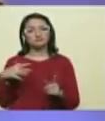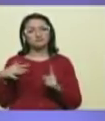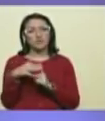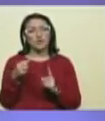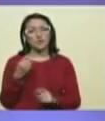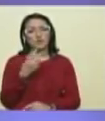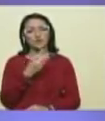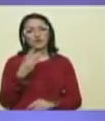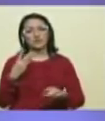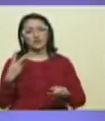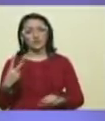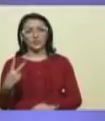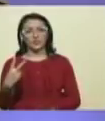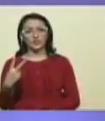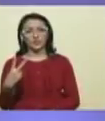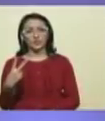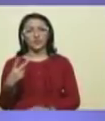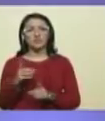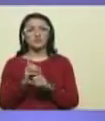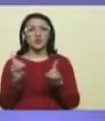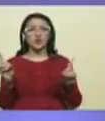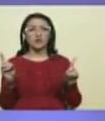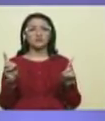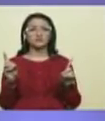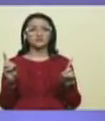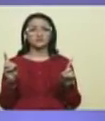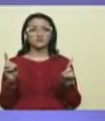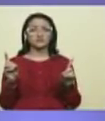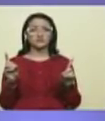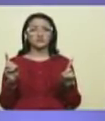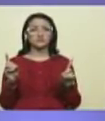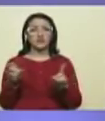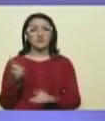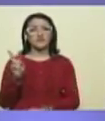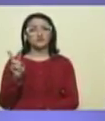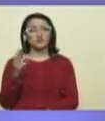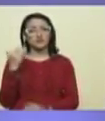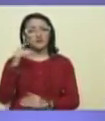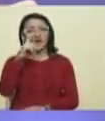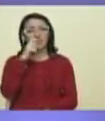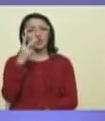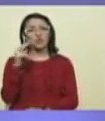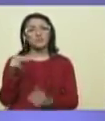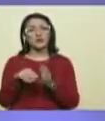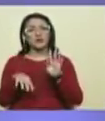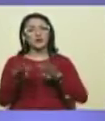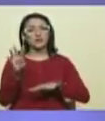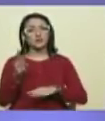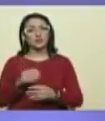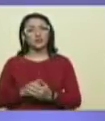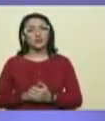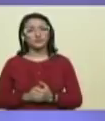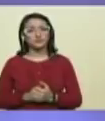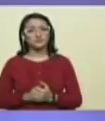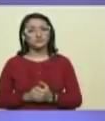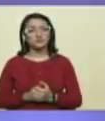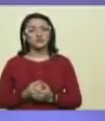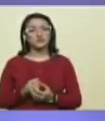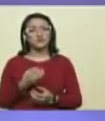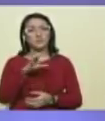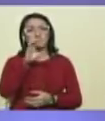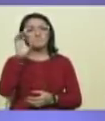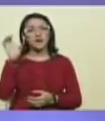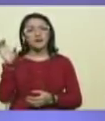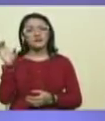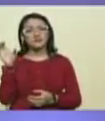número 32 a la democracia en la República Bolivariana de Venezuela desde el año 2014, de acuerdo a un número de países que se niegan